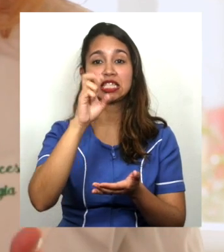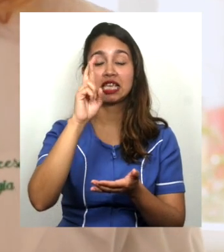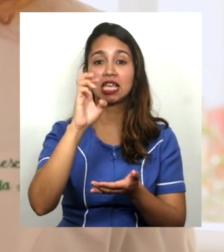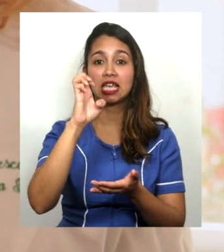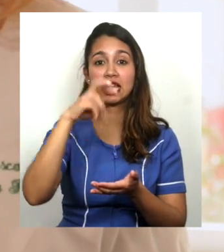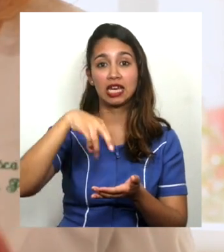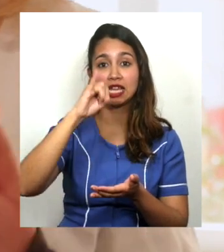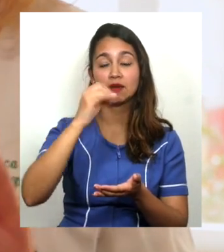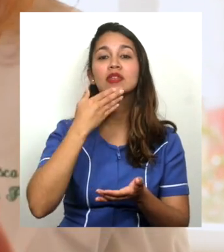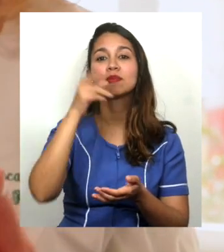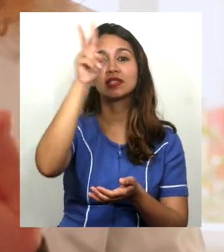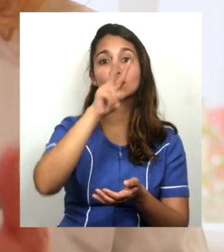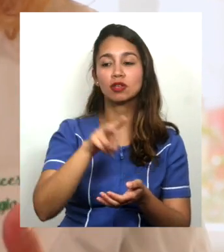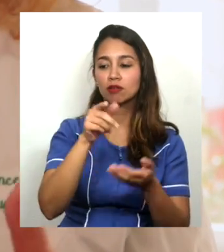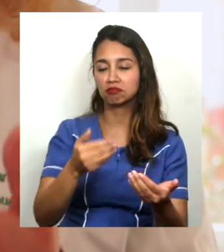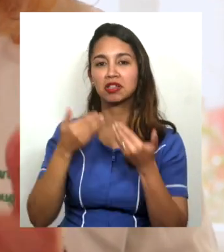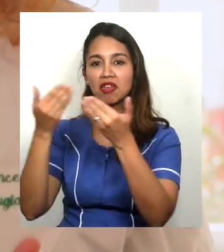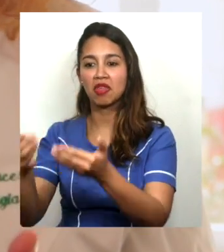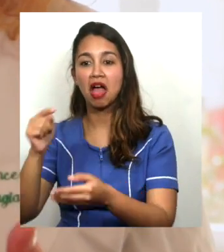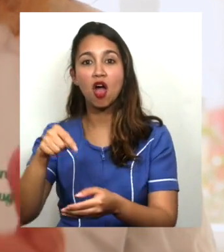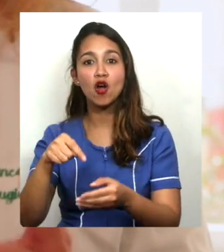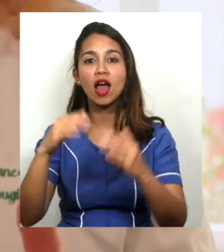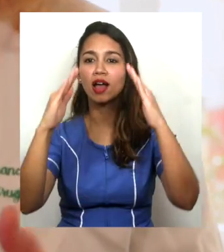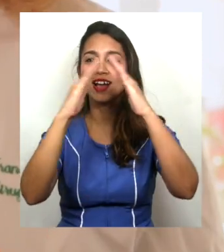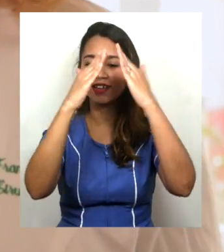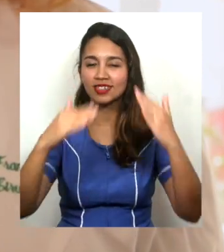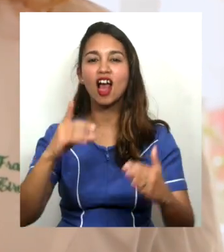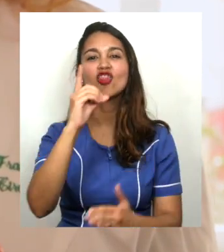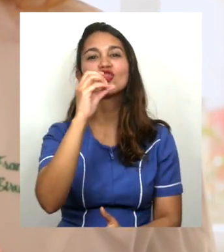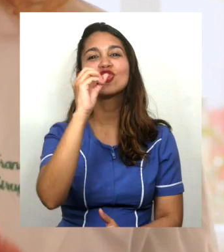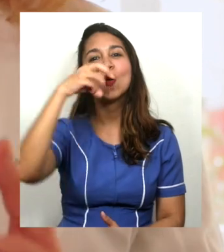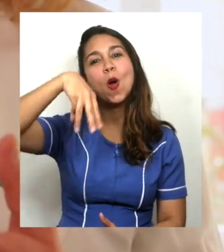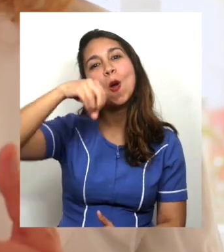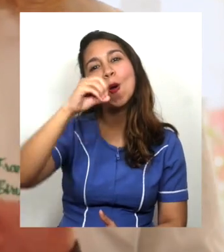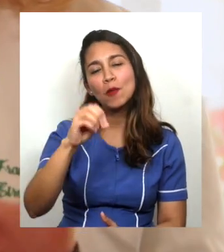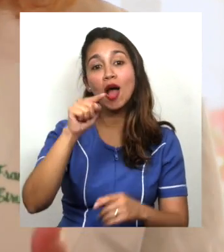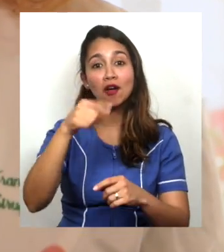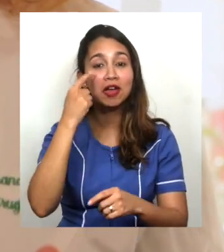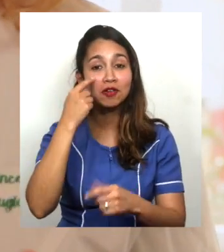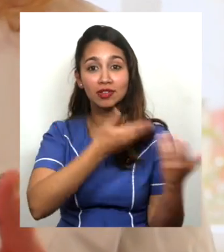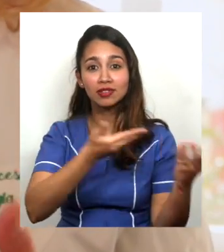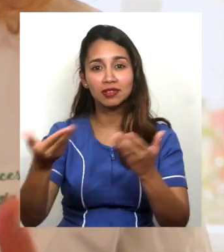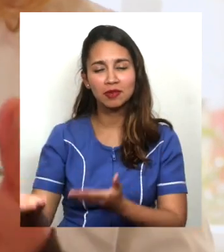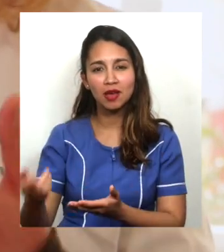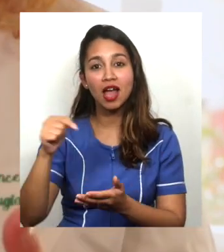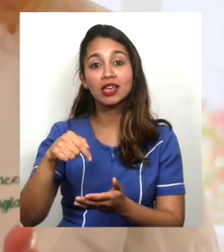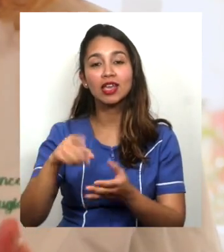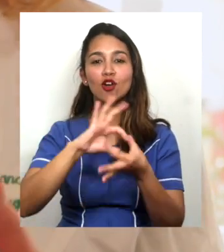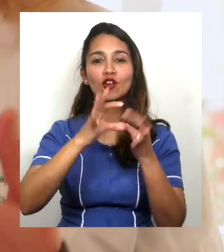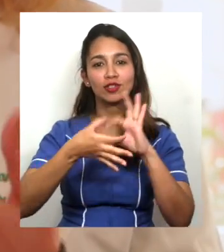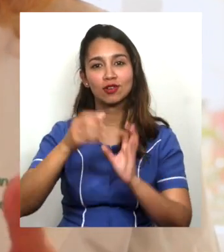nuestro Servicio de Salud, pudieron construir un domo de salud complementaria. Quisiera invitarlos a conocer con